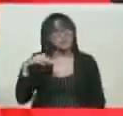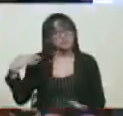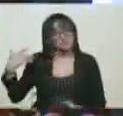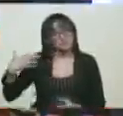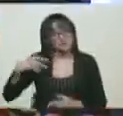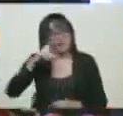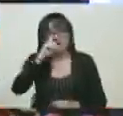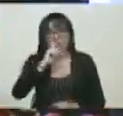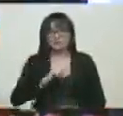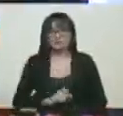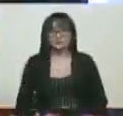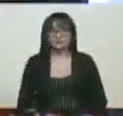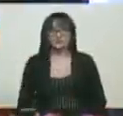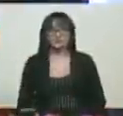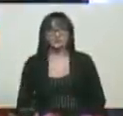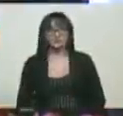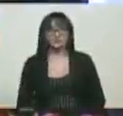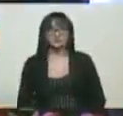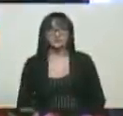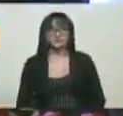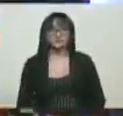venir.